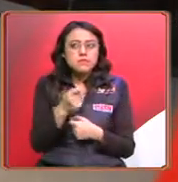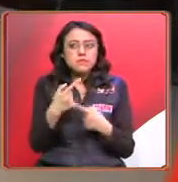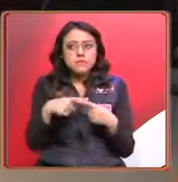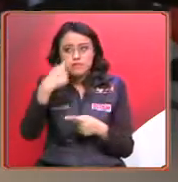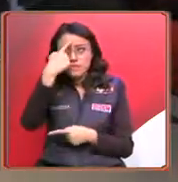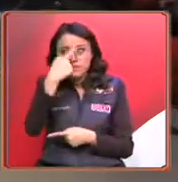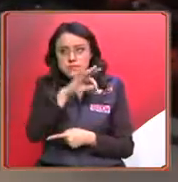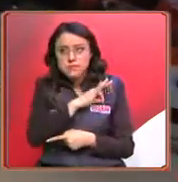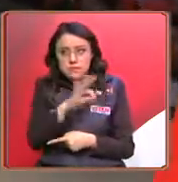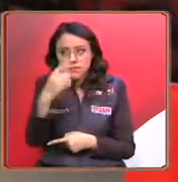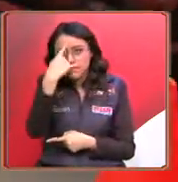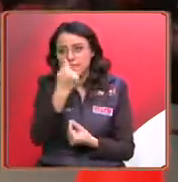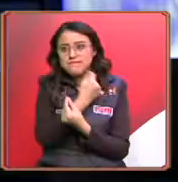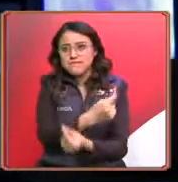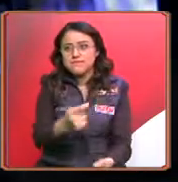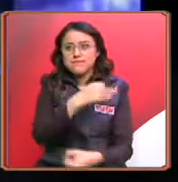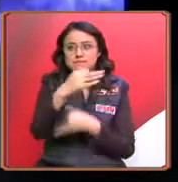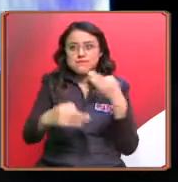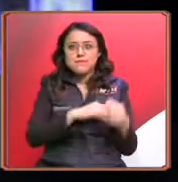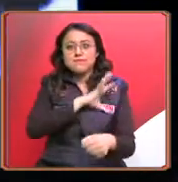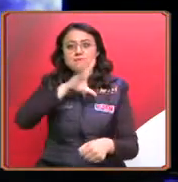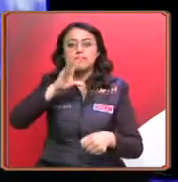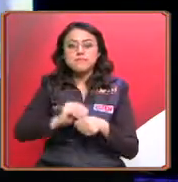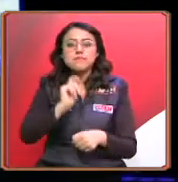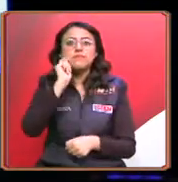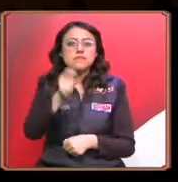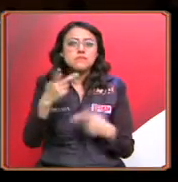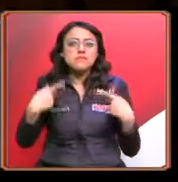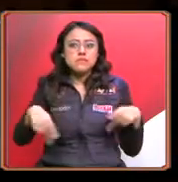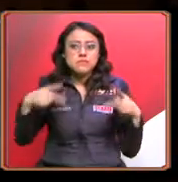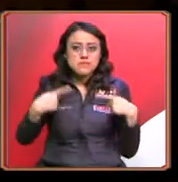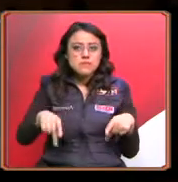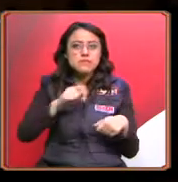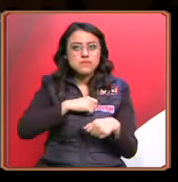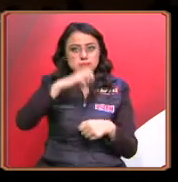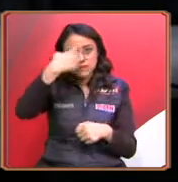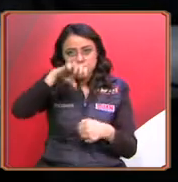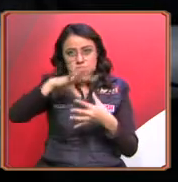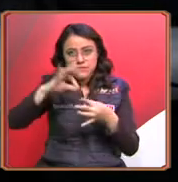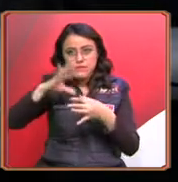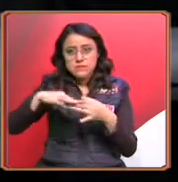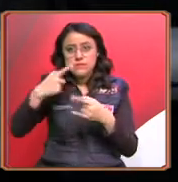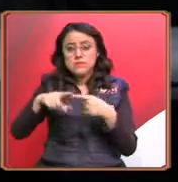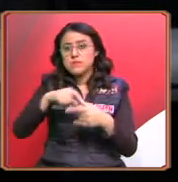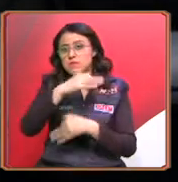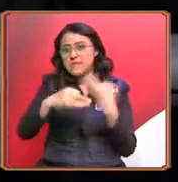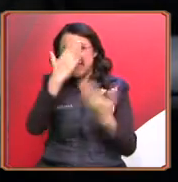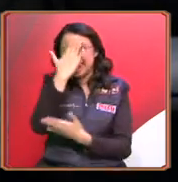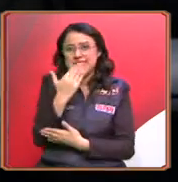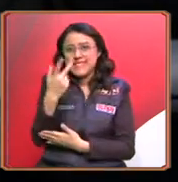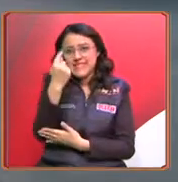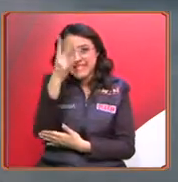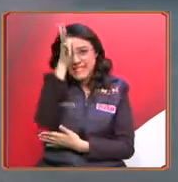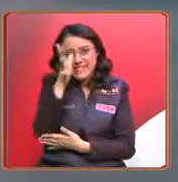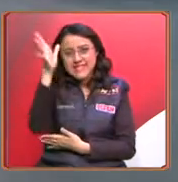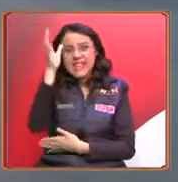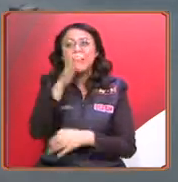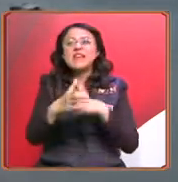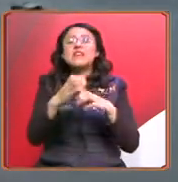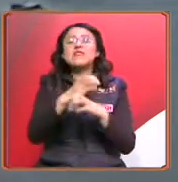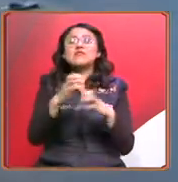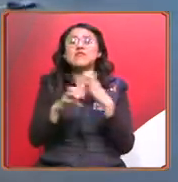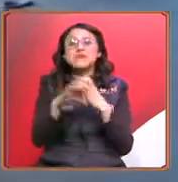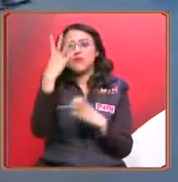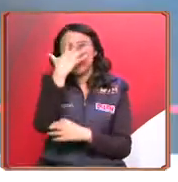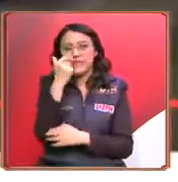de digerir para todos los chavos. Es ahí donde especialistas, testimonios y el talento de TV Azteca logran cosas